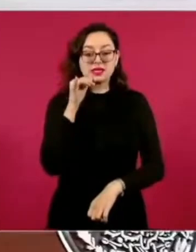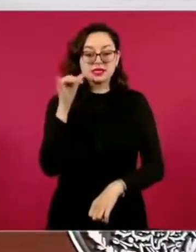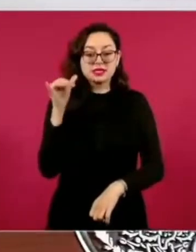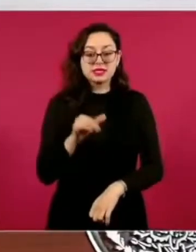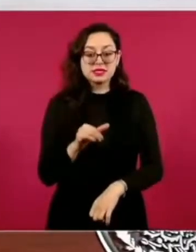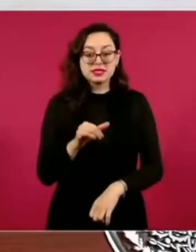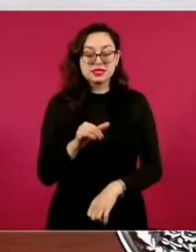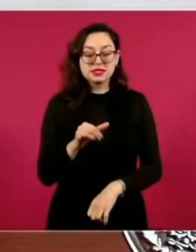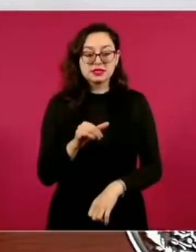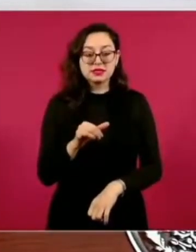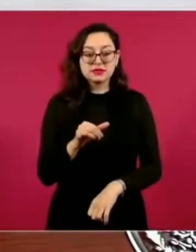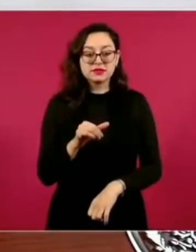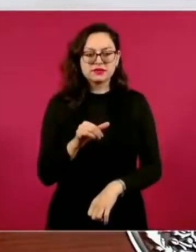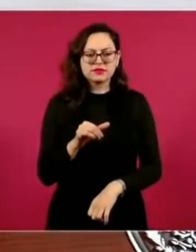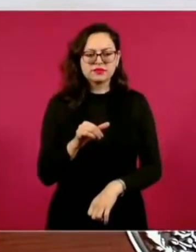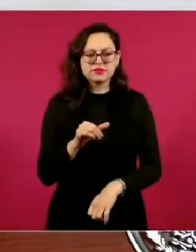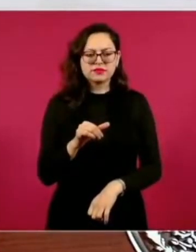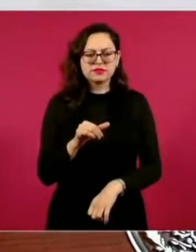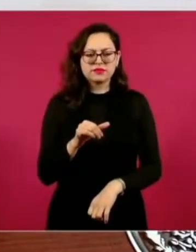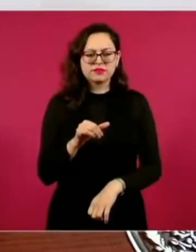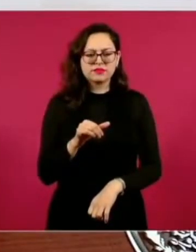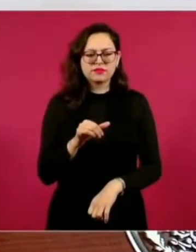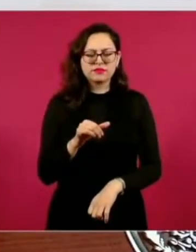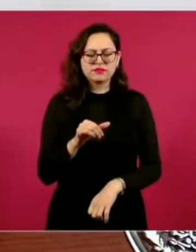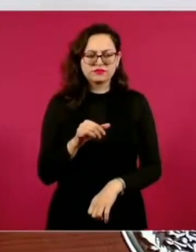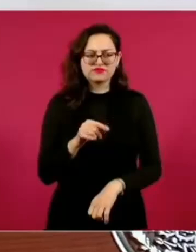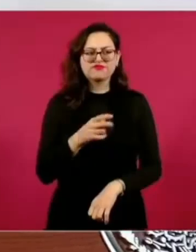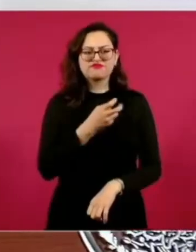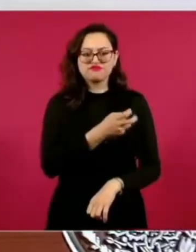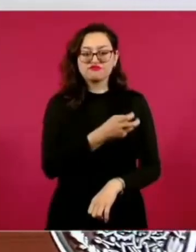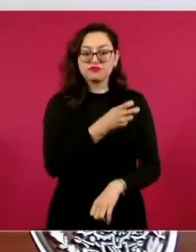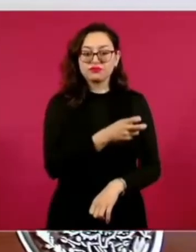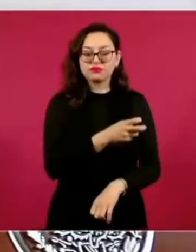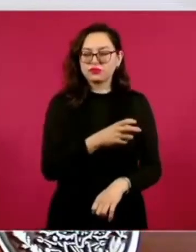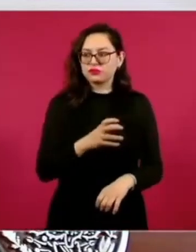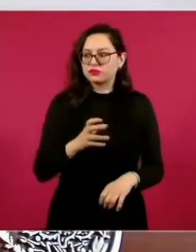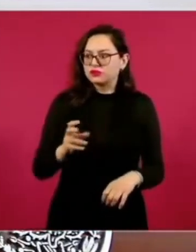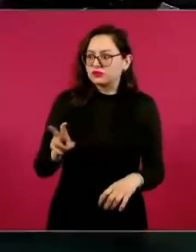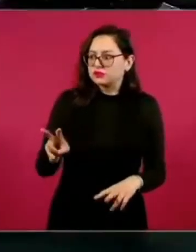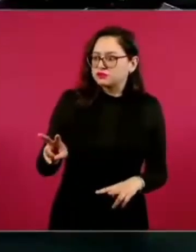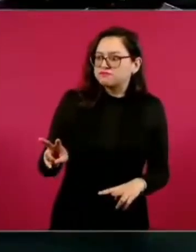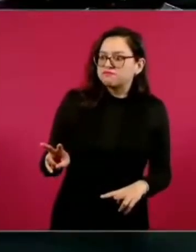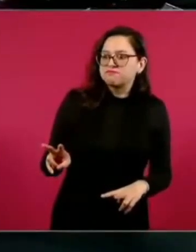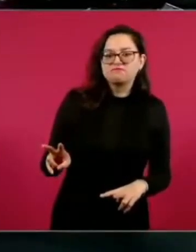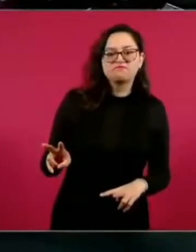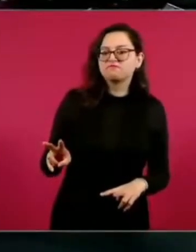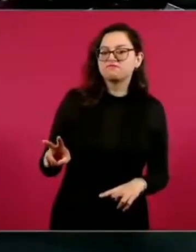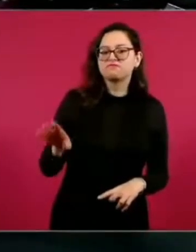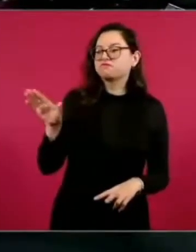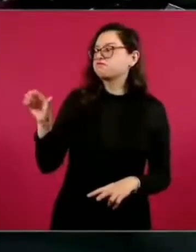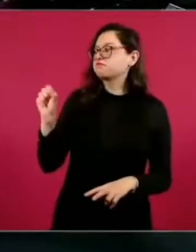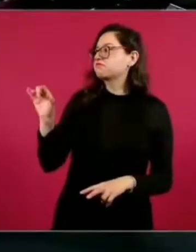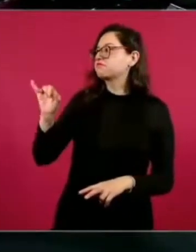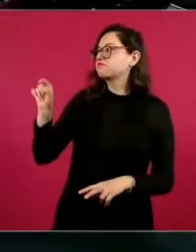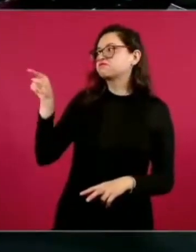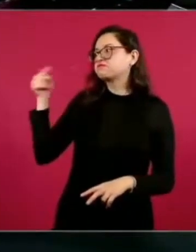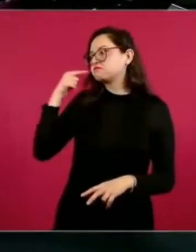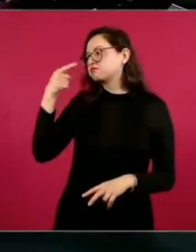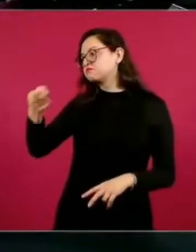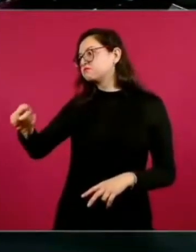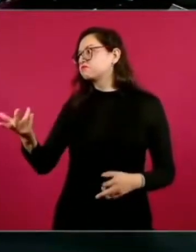esa, Enel, ¿sí?, presenta un amparo y se lo otorgan